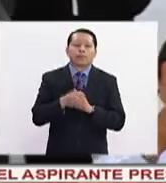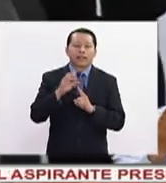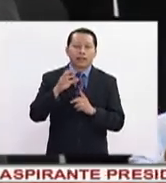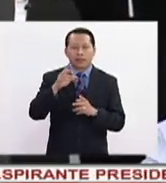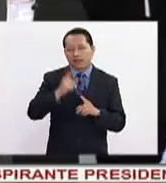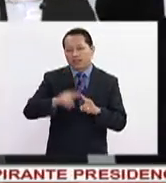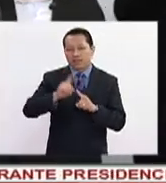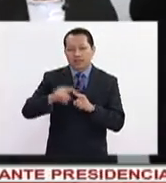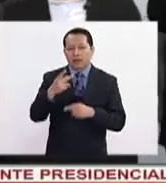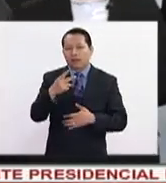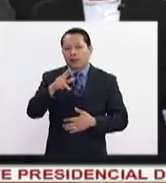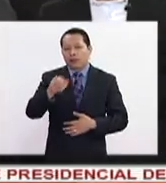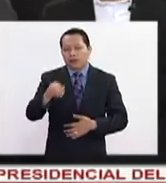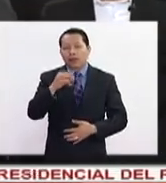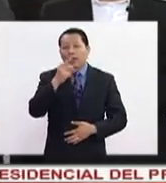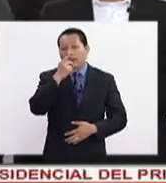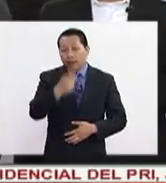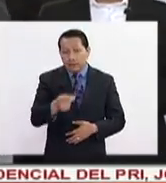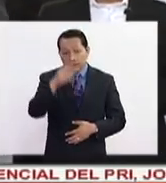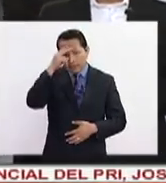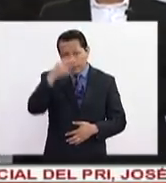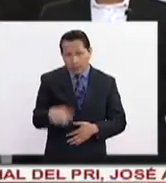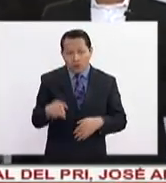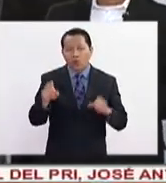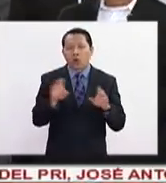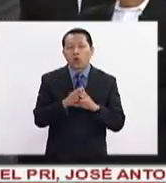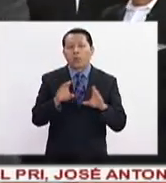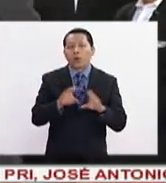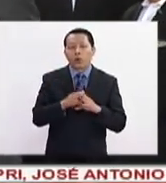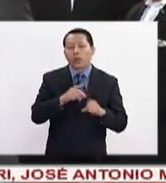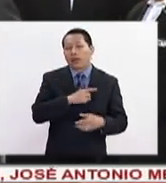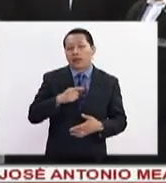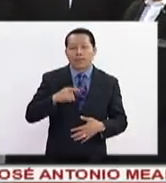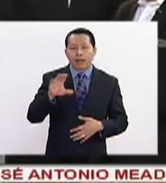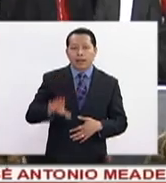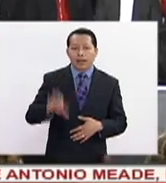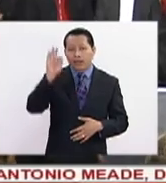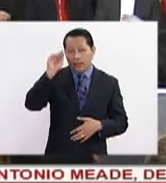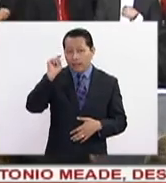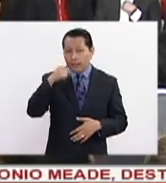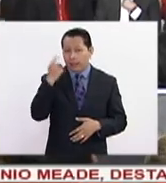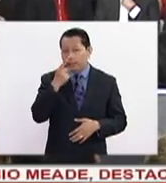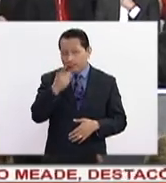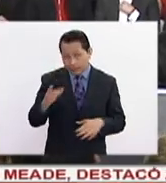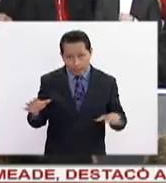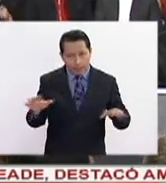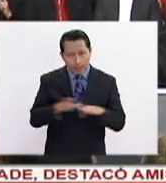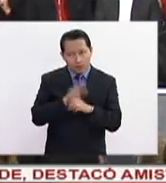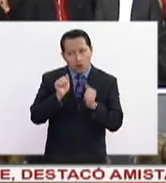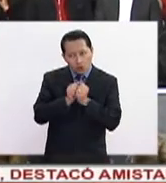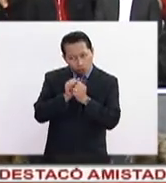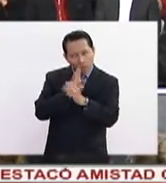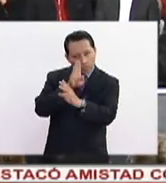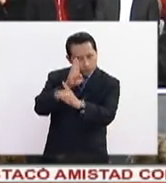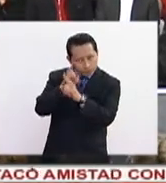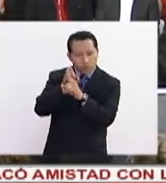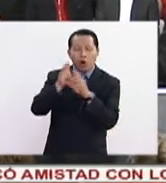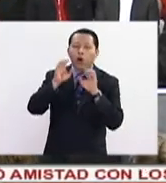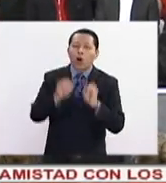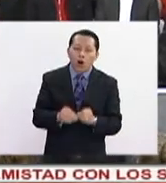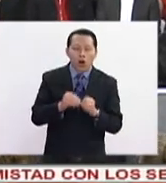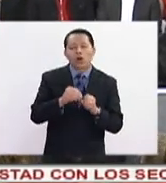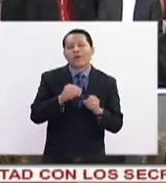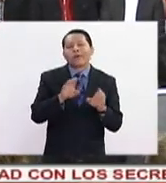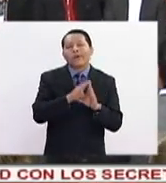directivos estatales del PRI. Ahí dijo que México va a elegir o debe elegir entre lo que significa un cambio con rumbo o un salto